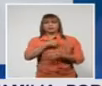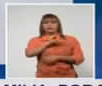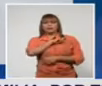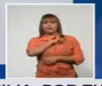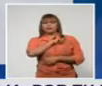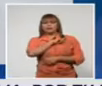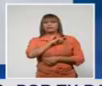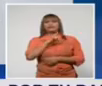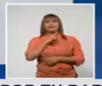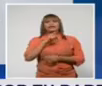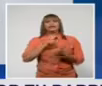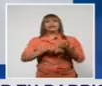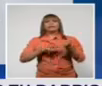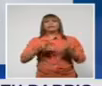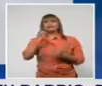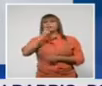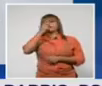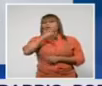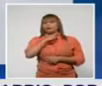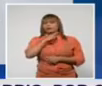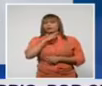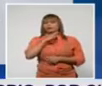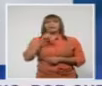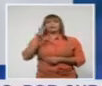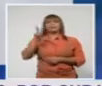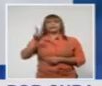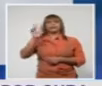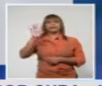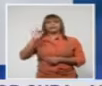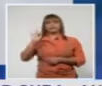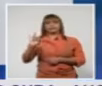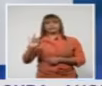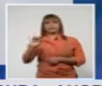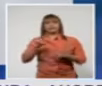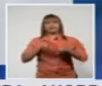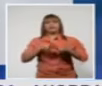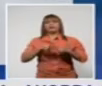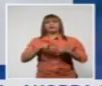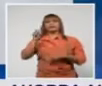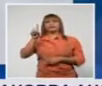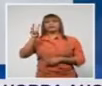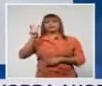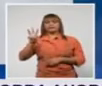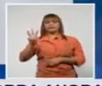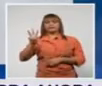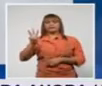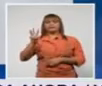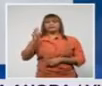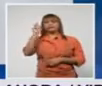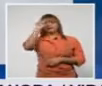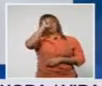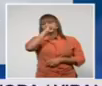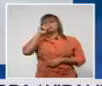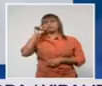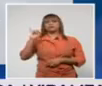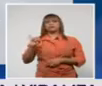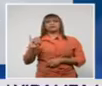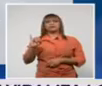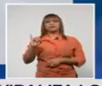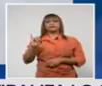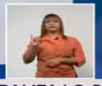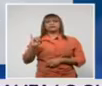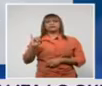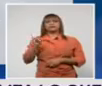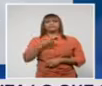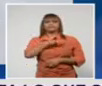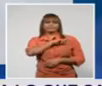en los territorios de Ciego de Ávila con 27, La Habana con 13, Santi Espíritus con 6 casos diagnosticados ayer